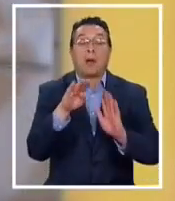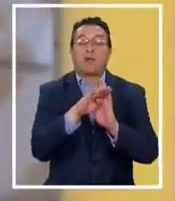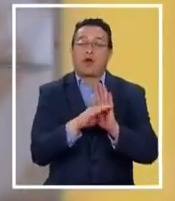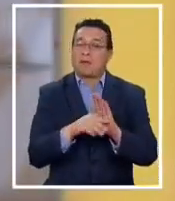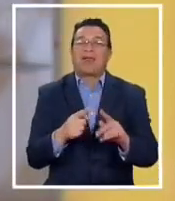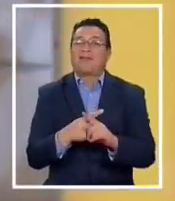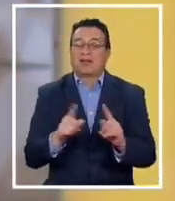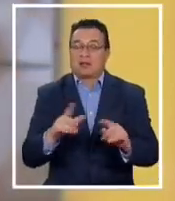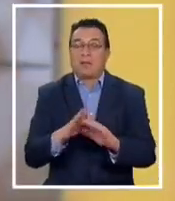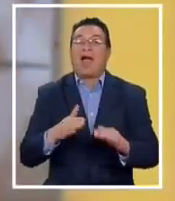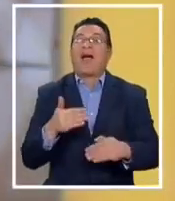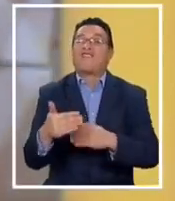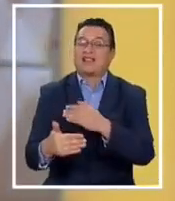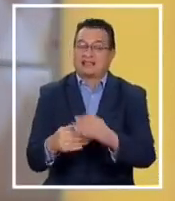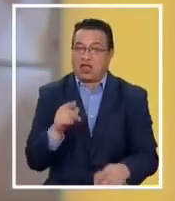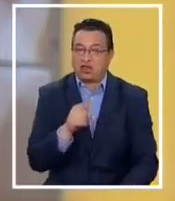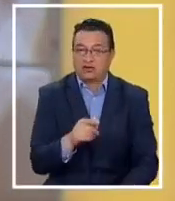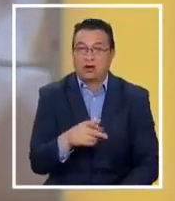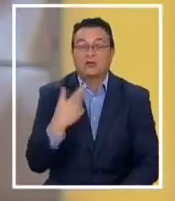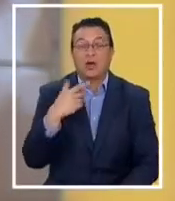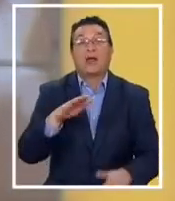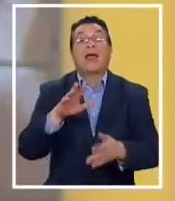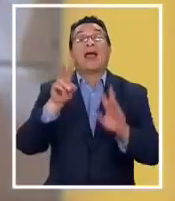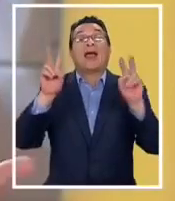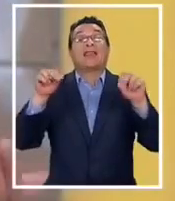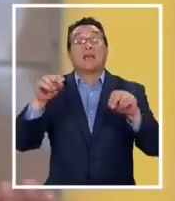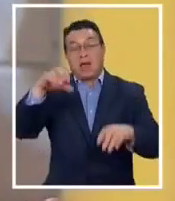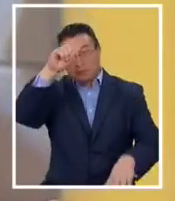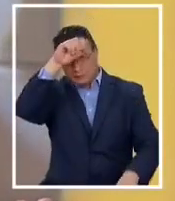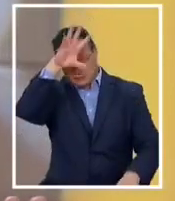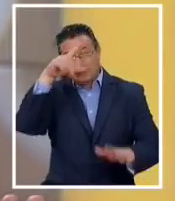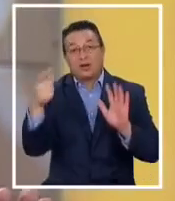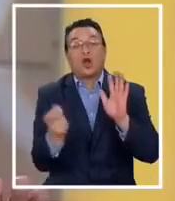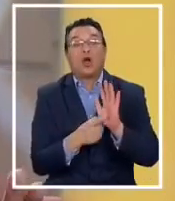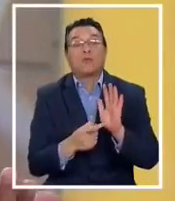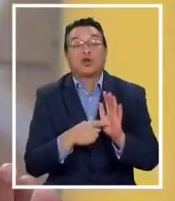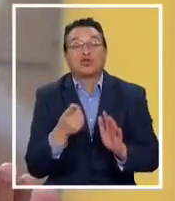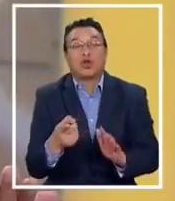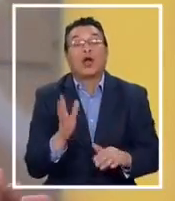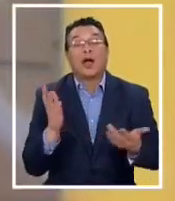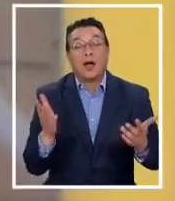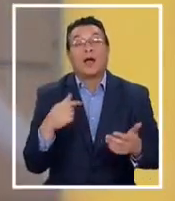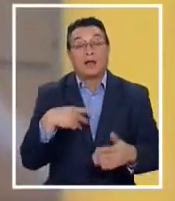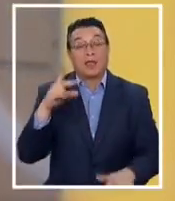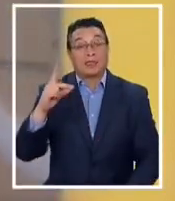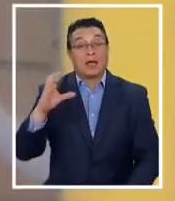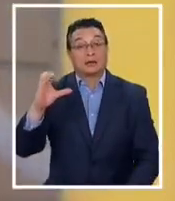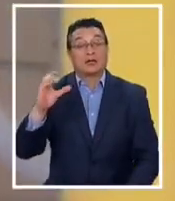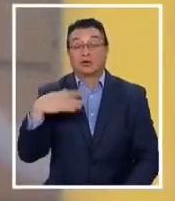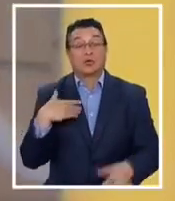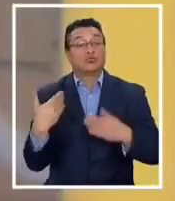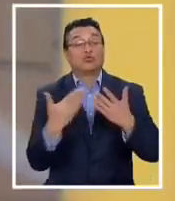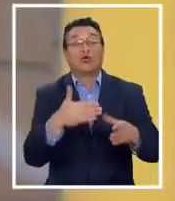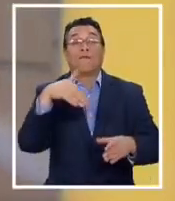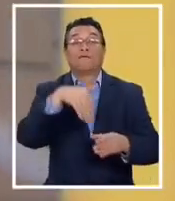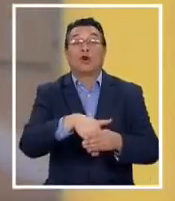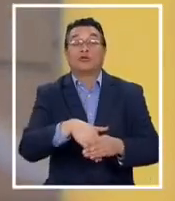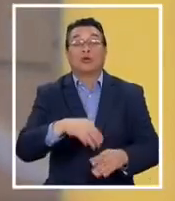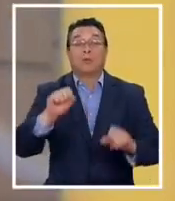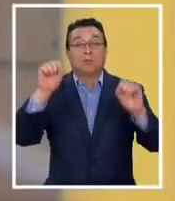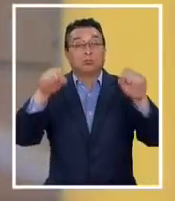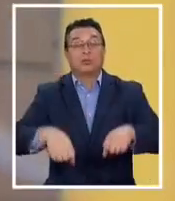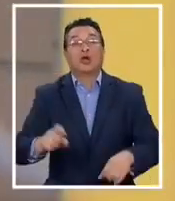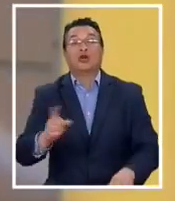era mucho más avanzado por ejemplo el tema del royalty a nosotros nos llamó la atención que la democracia cristiana no entregara el botón para aprobar el royalty